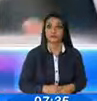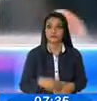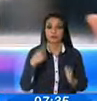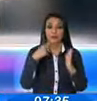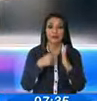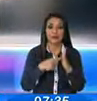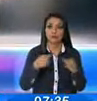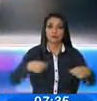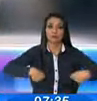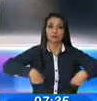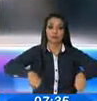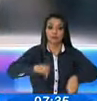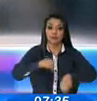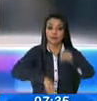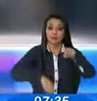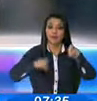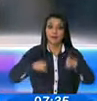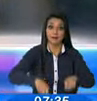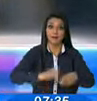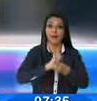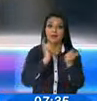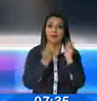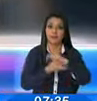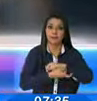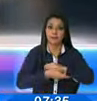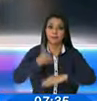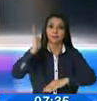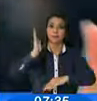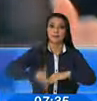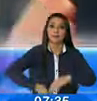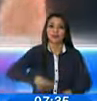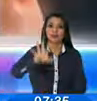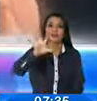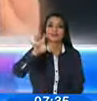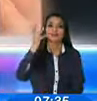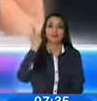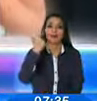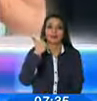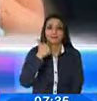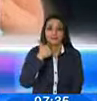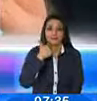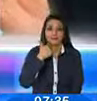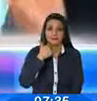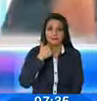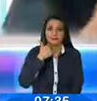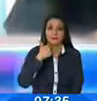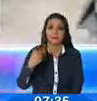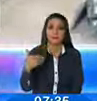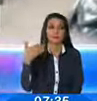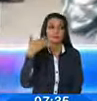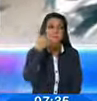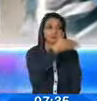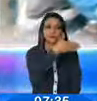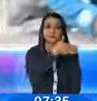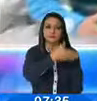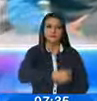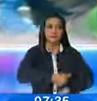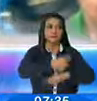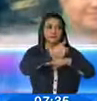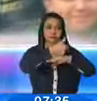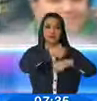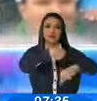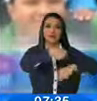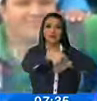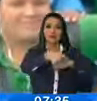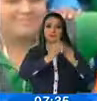deterioradas y tienen que cambiarla tienen un plazo de 15 días para asistir y hacer la solicitud